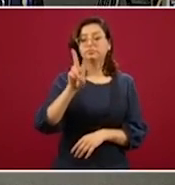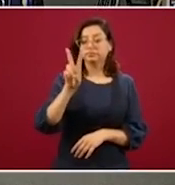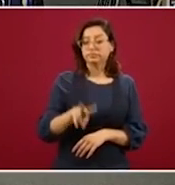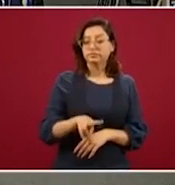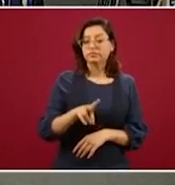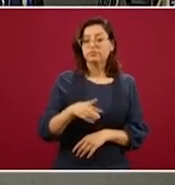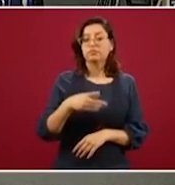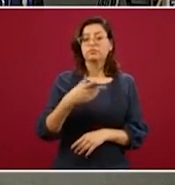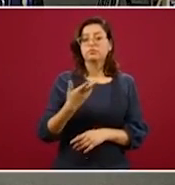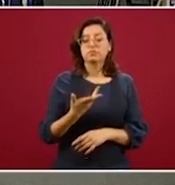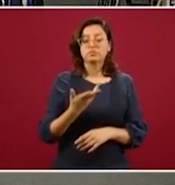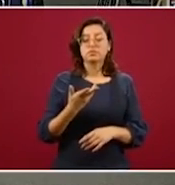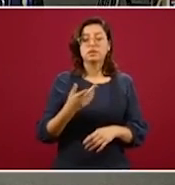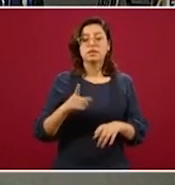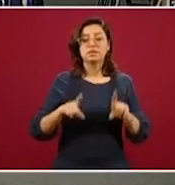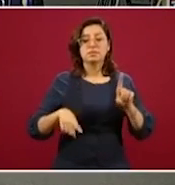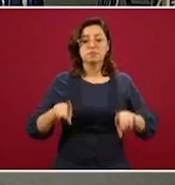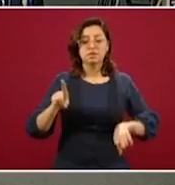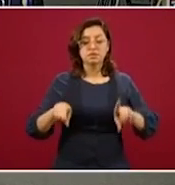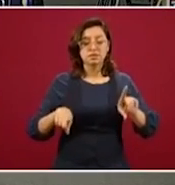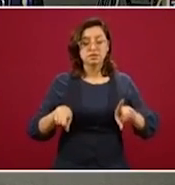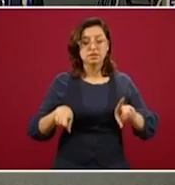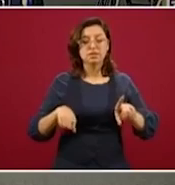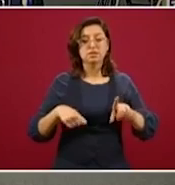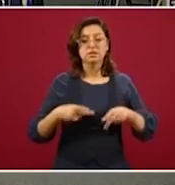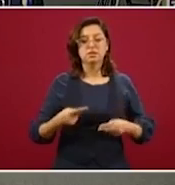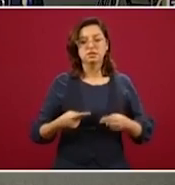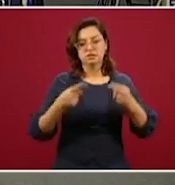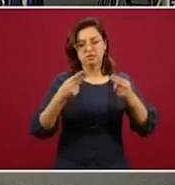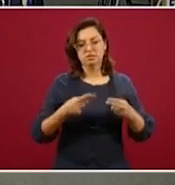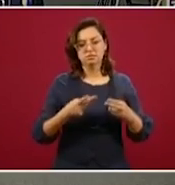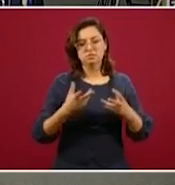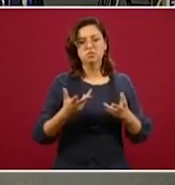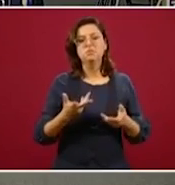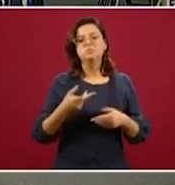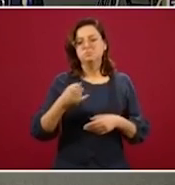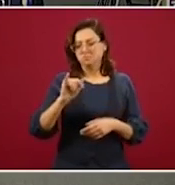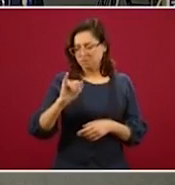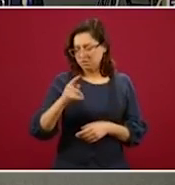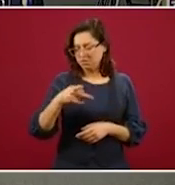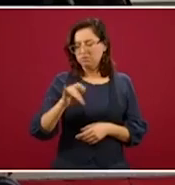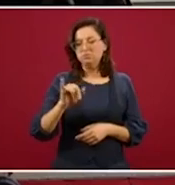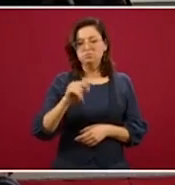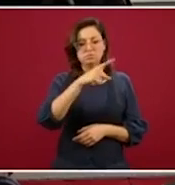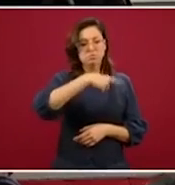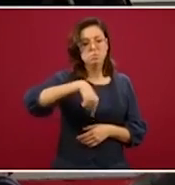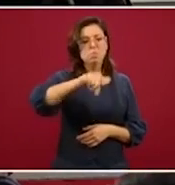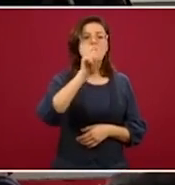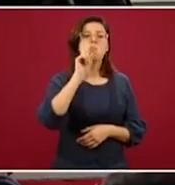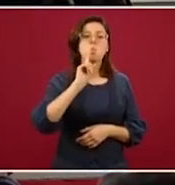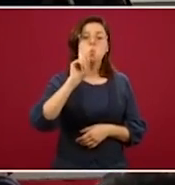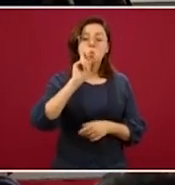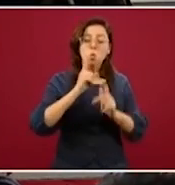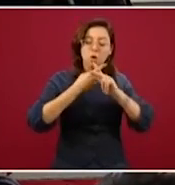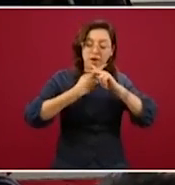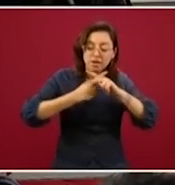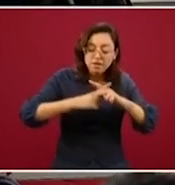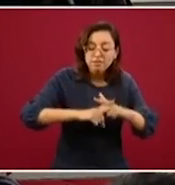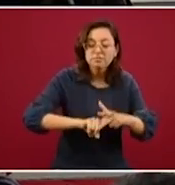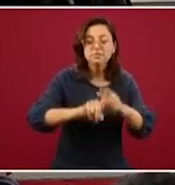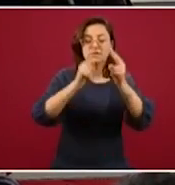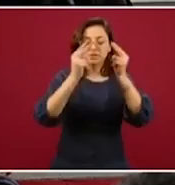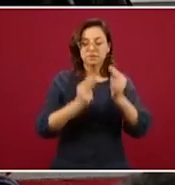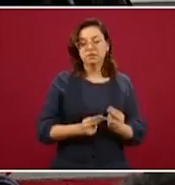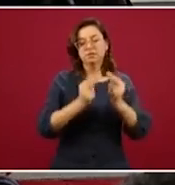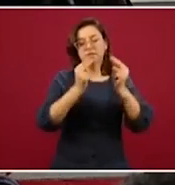las tipo de negocios que es a donde queremos llegar, a todas ellas que arrancan ese pequeñito negocio y que